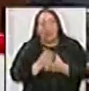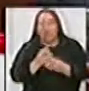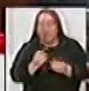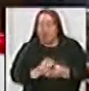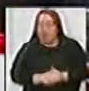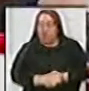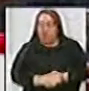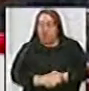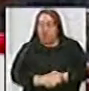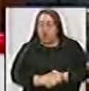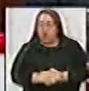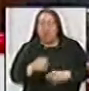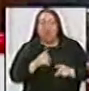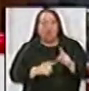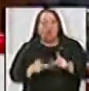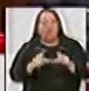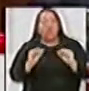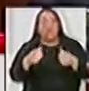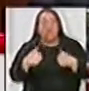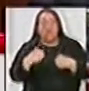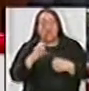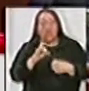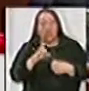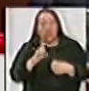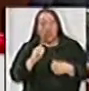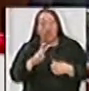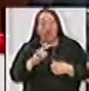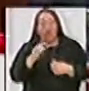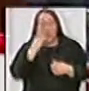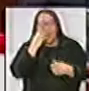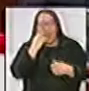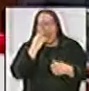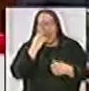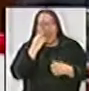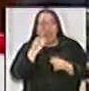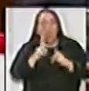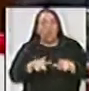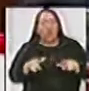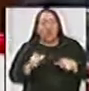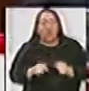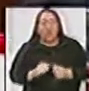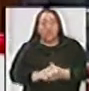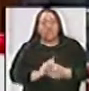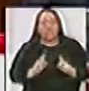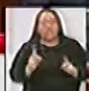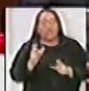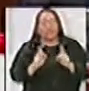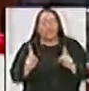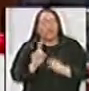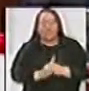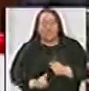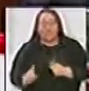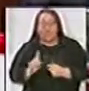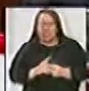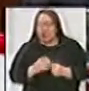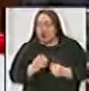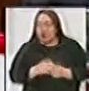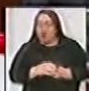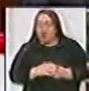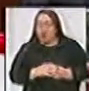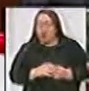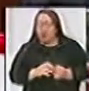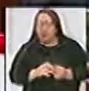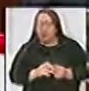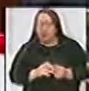realidad, en algunas ciudades sí tenemos ciclovías. Y hay algunas áreas donde sí hay ciclovías, pero la gente no las usa, porque resulta que